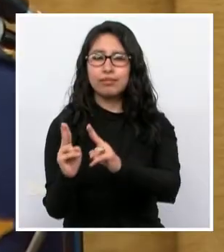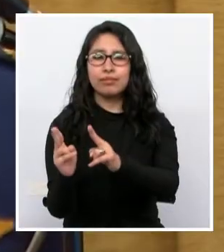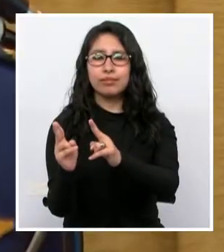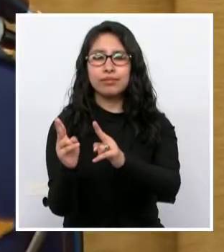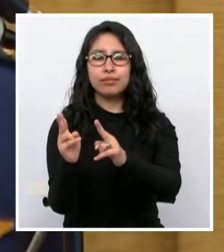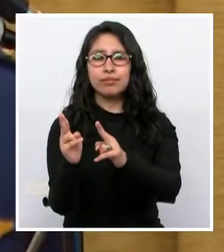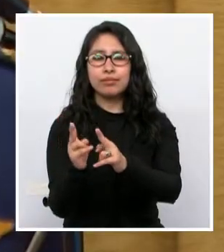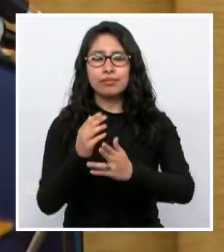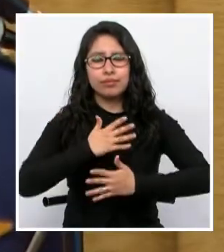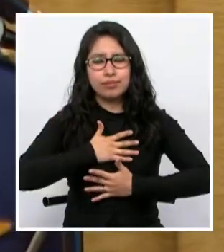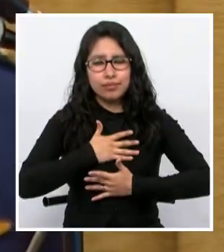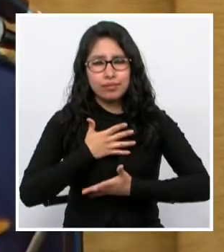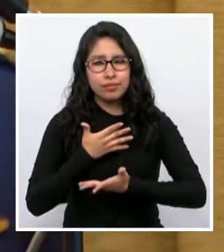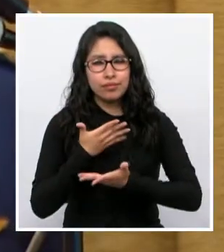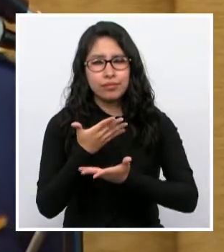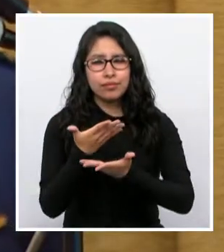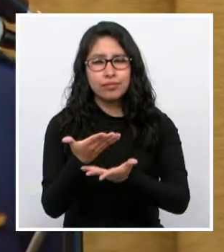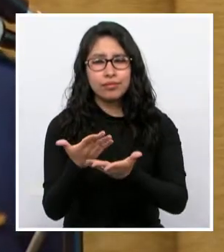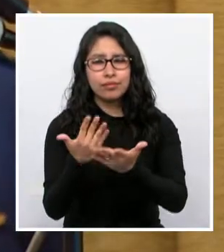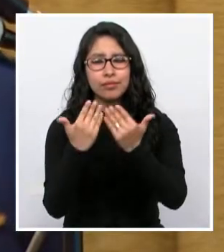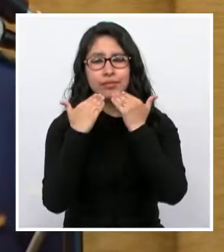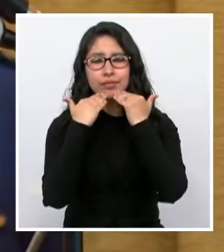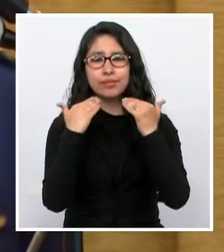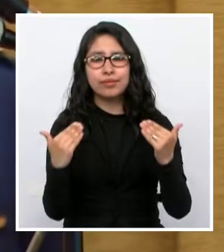le expreso mi agradecimiento.